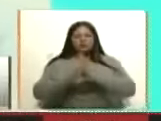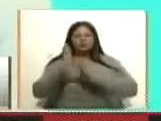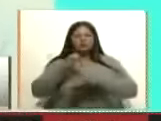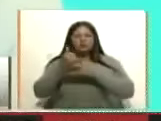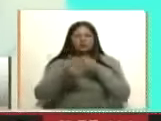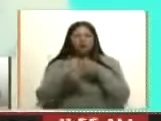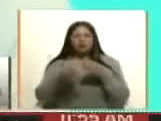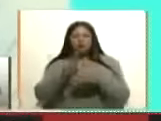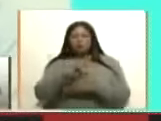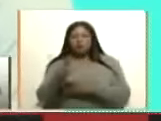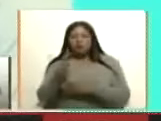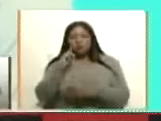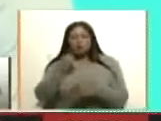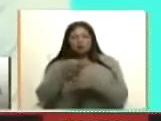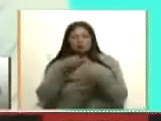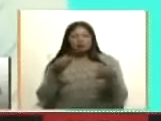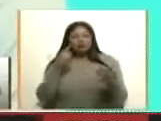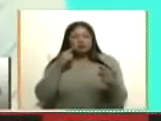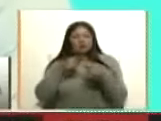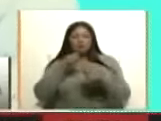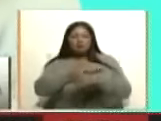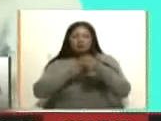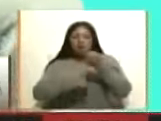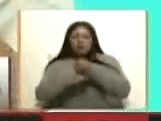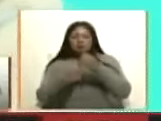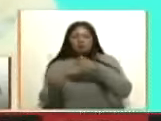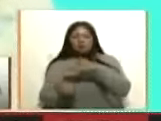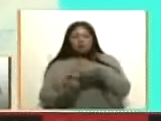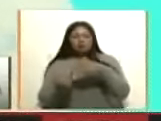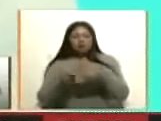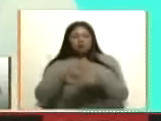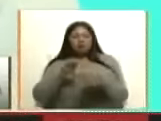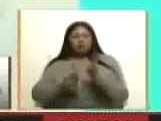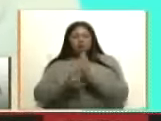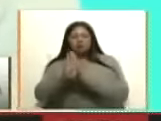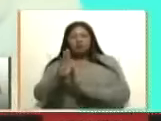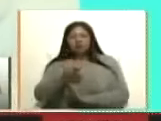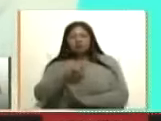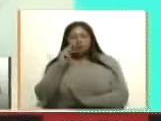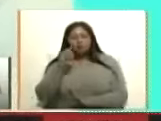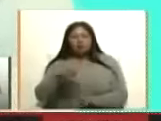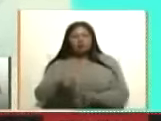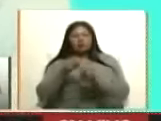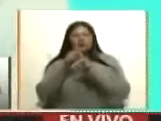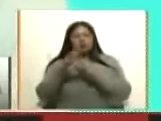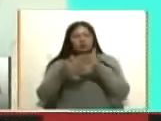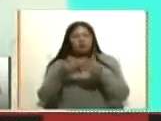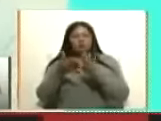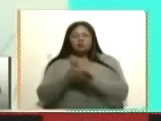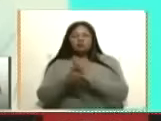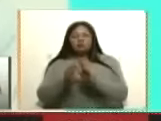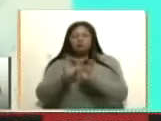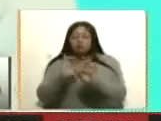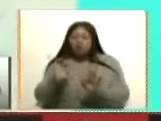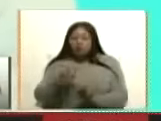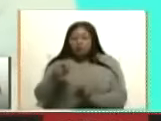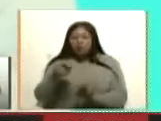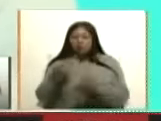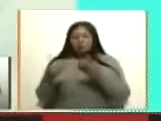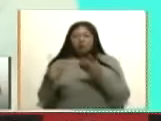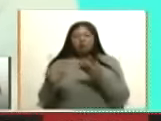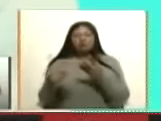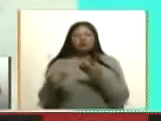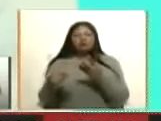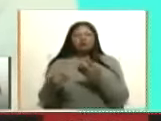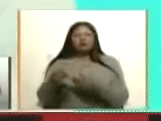por la extraordinaria eh fortaleza institucional en el desarrollo de una elección que estuvo sometida a muchos recursos de